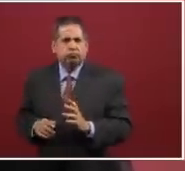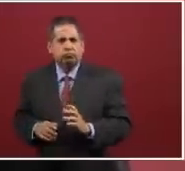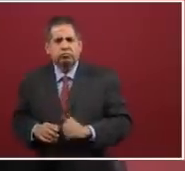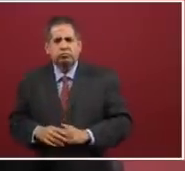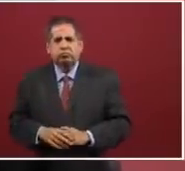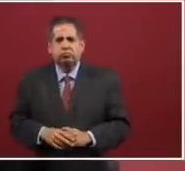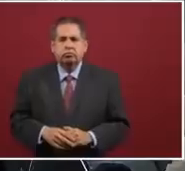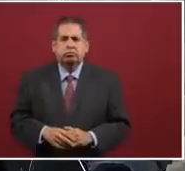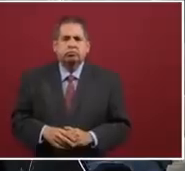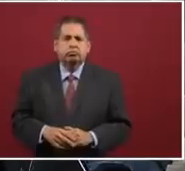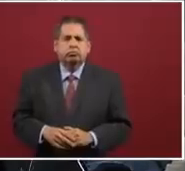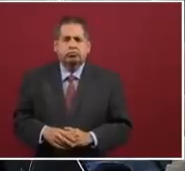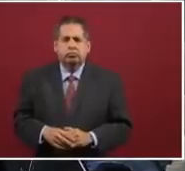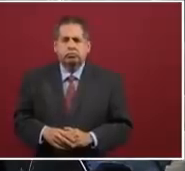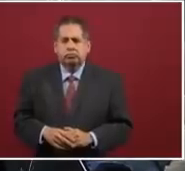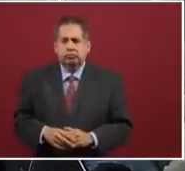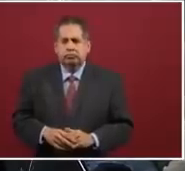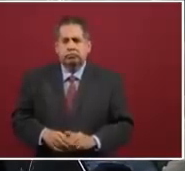atendiendo las causas.